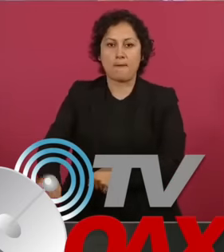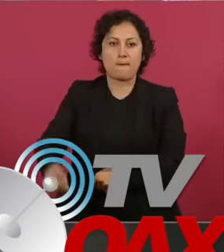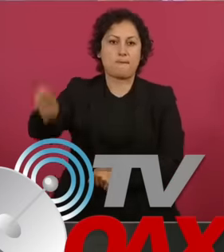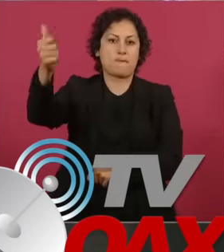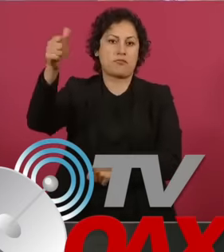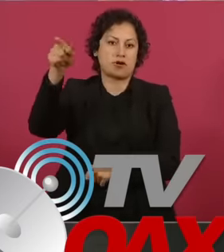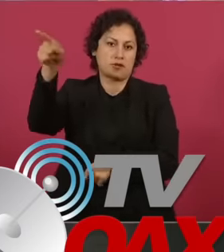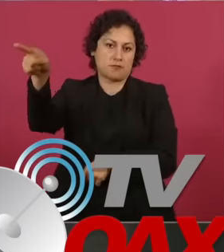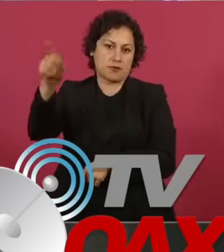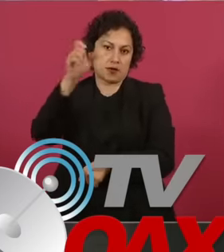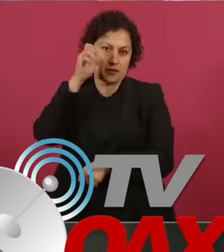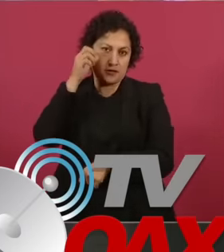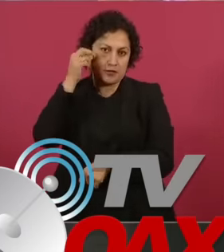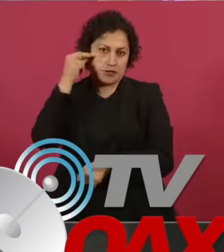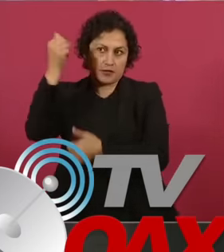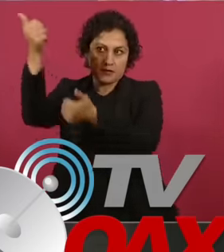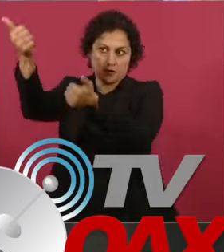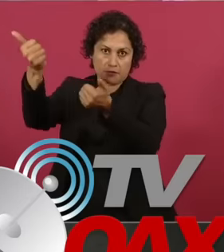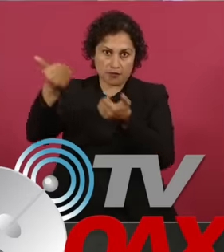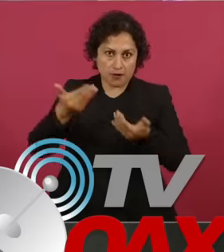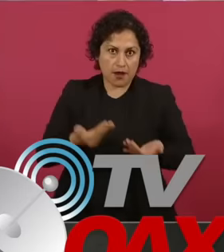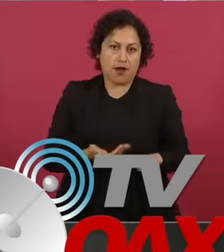igual con las vacunas.